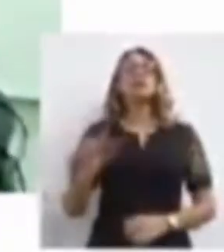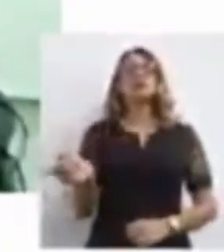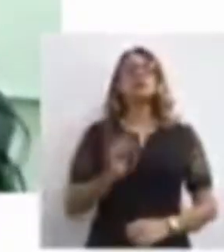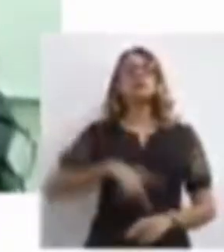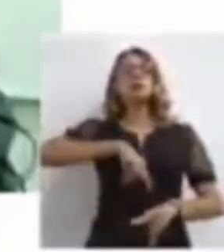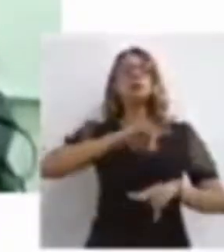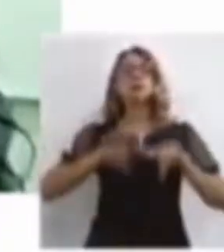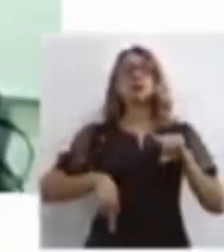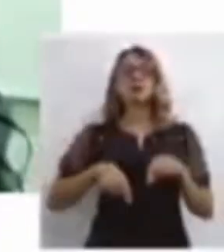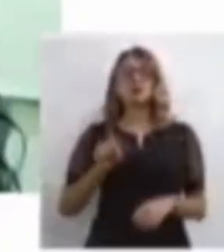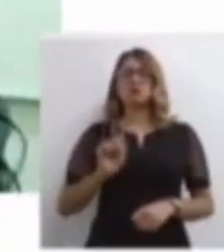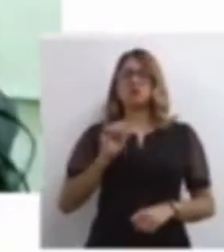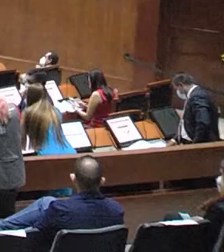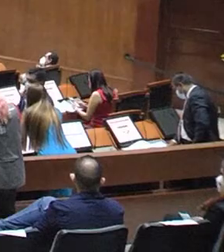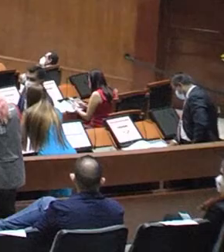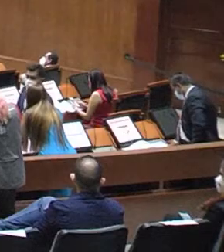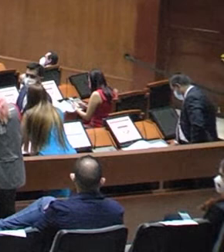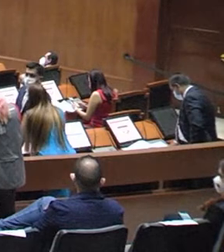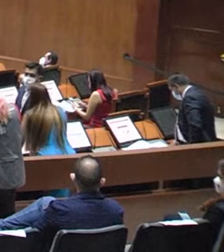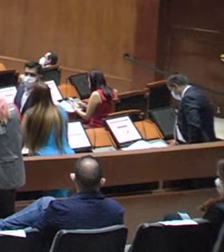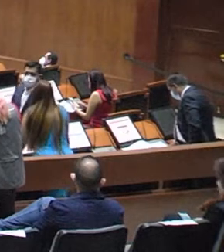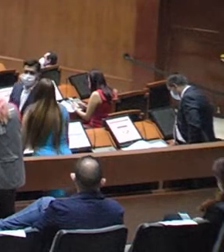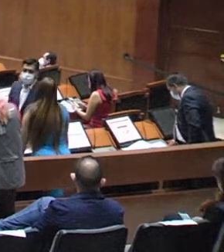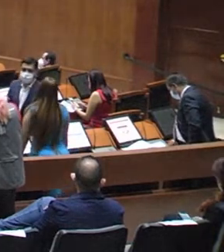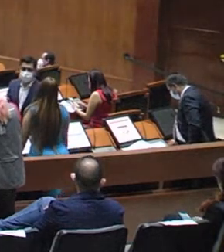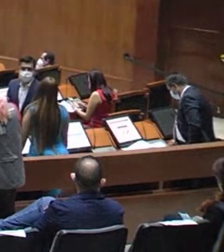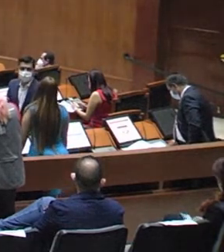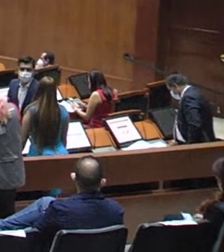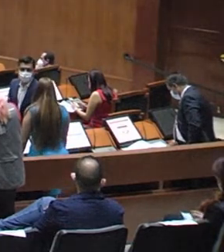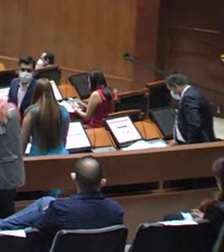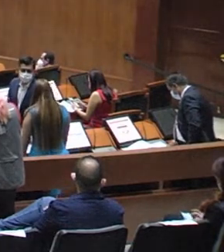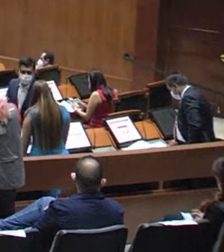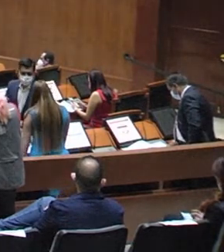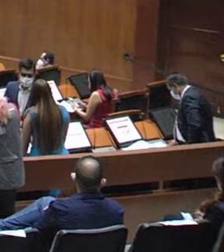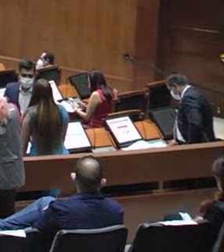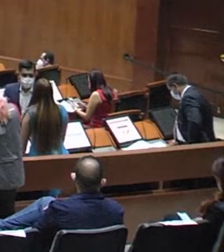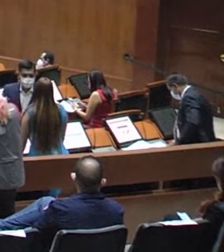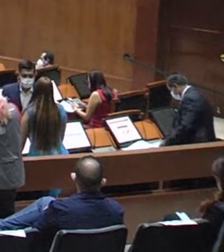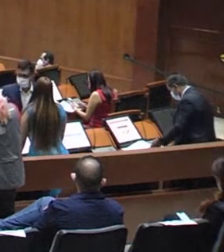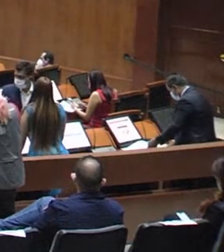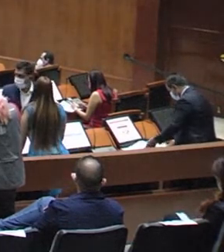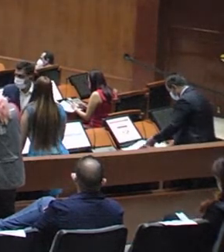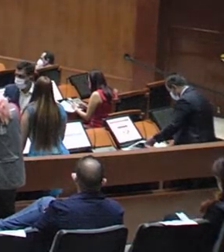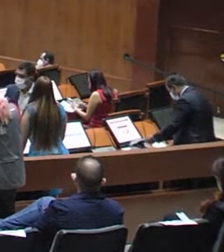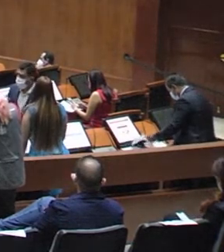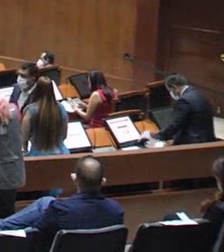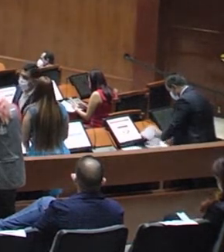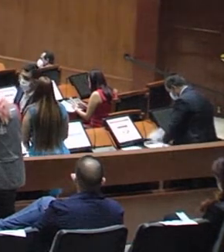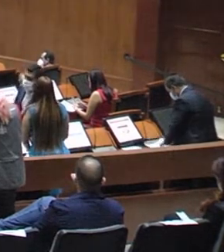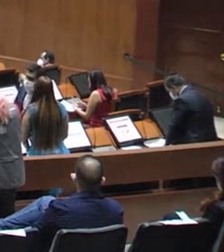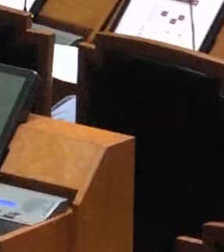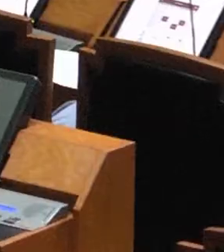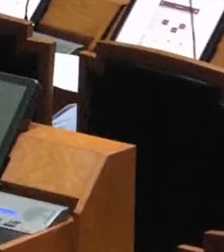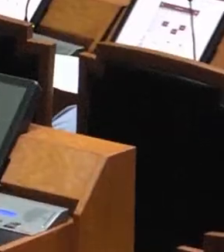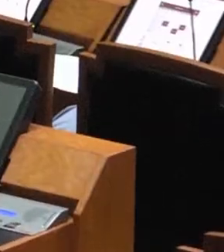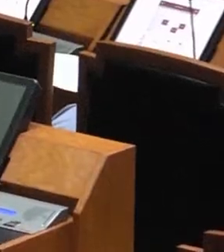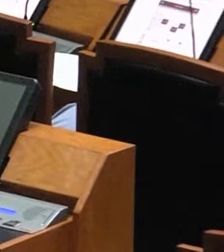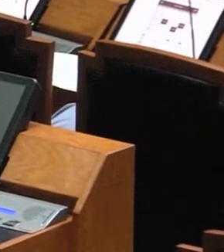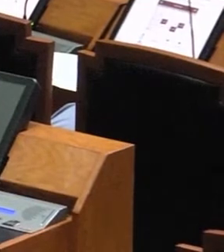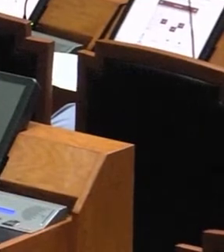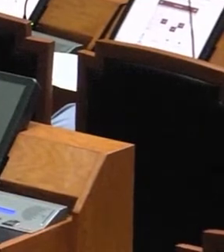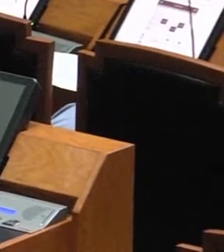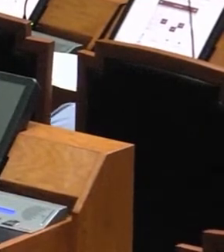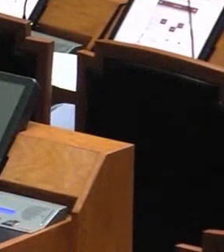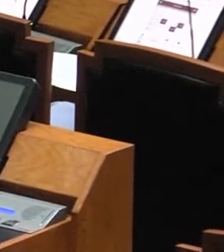hubo quienes malentendieron que los 380 millones de pesos serían entregados solamente a los dos partidos con registro estatal, Futuro